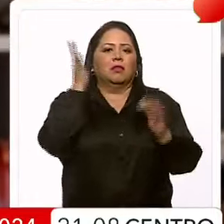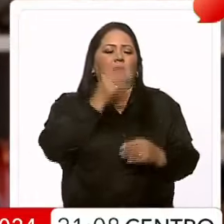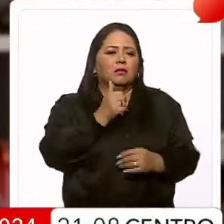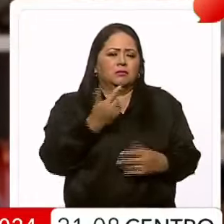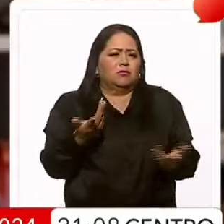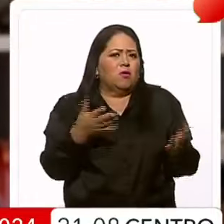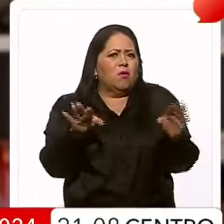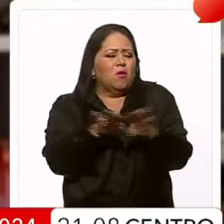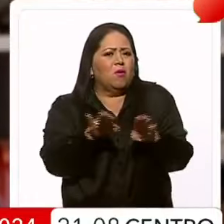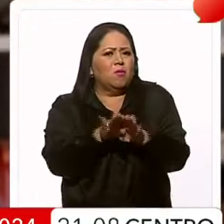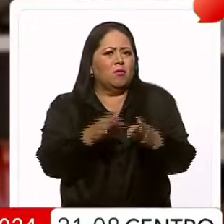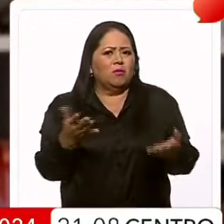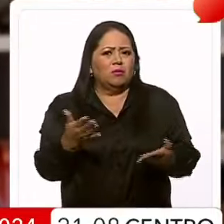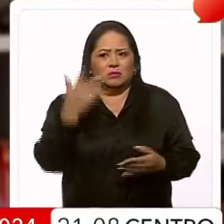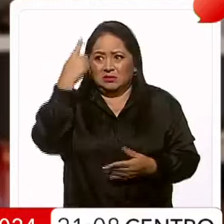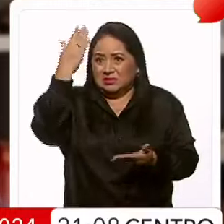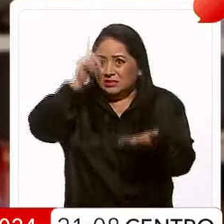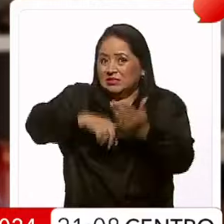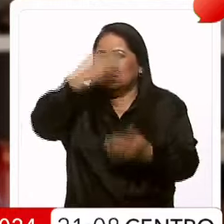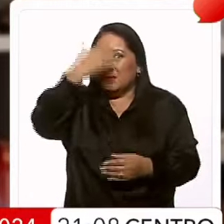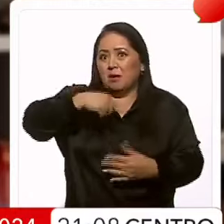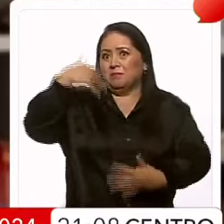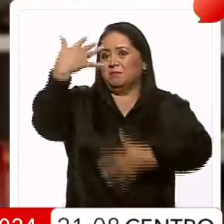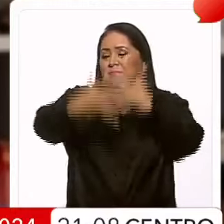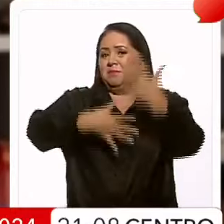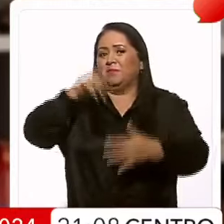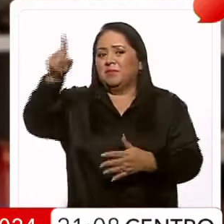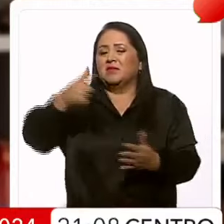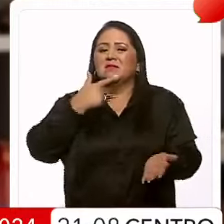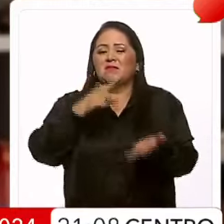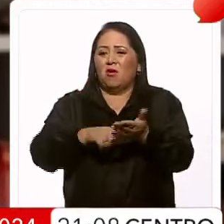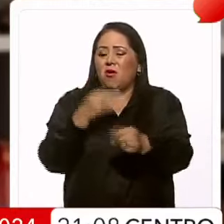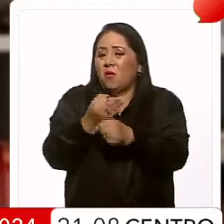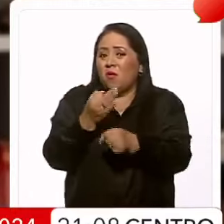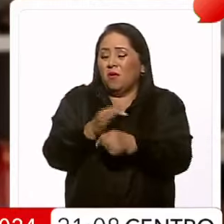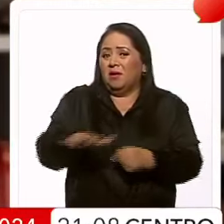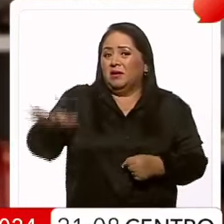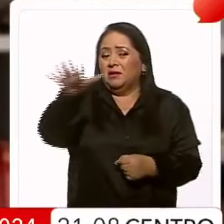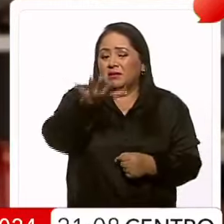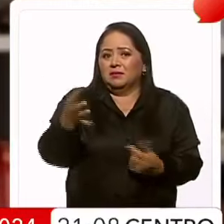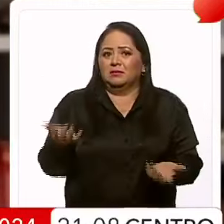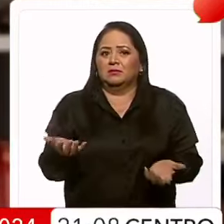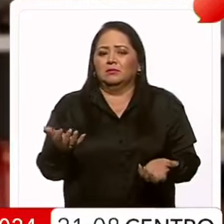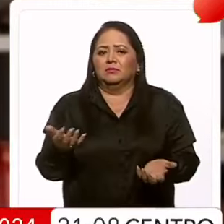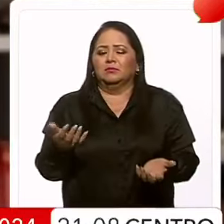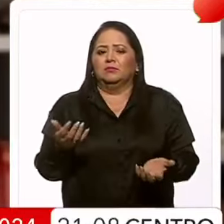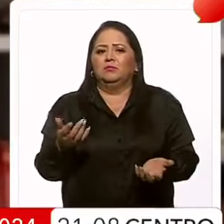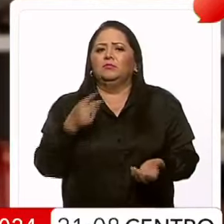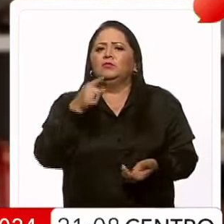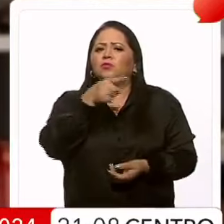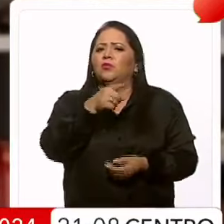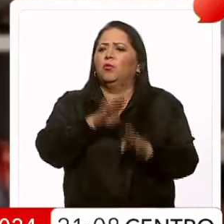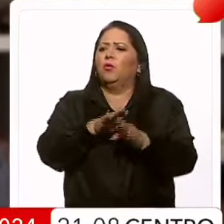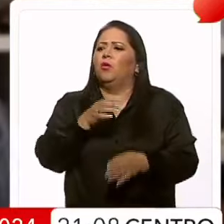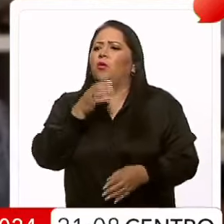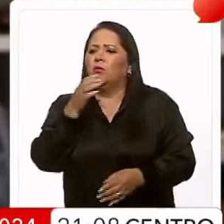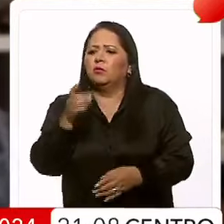Entonces, ¿cómo frente a la violencia, patente que está ocurriendo ahí en Celaya, tú contestas haciendo